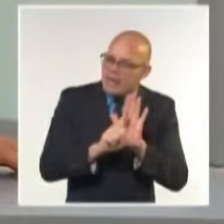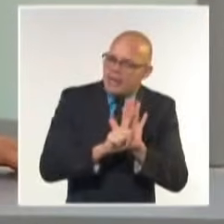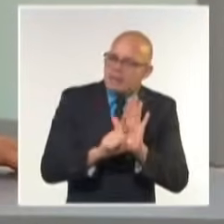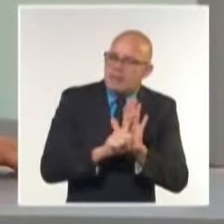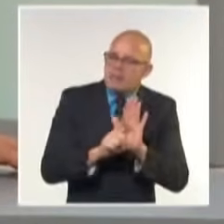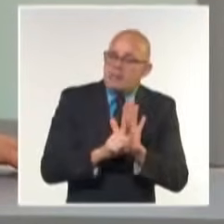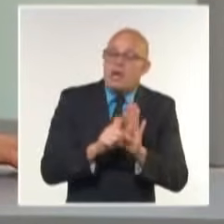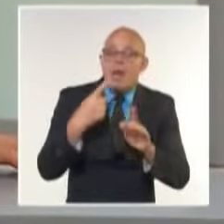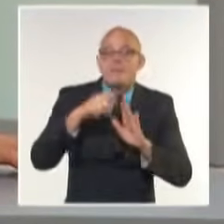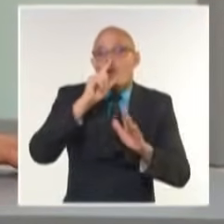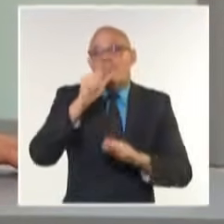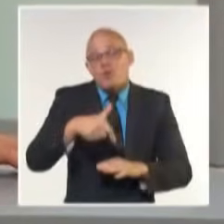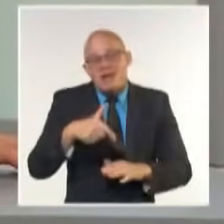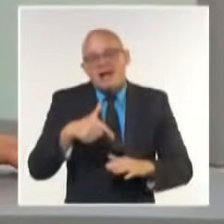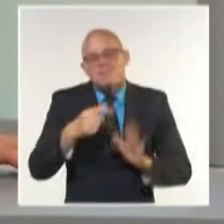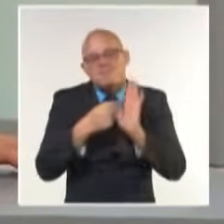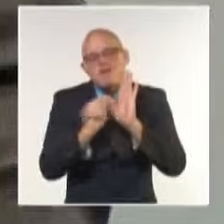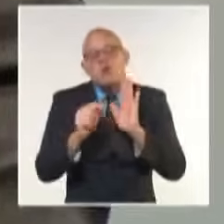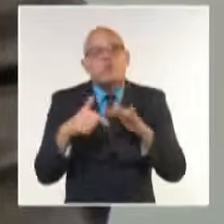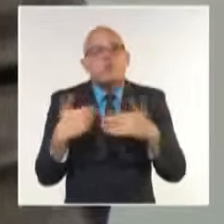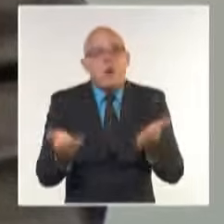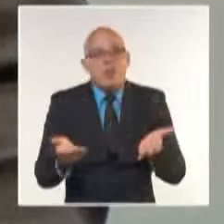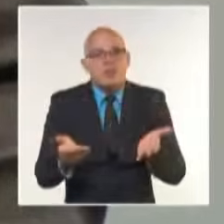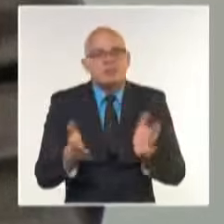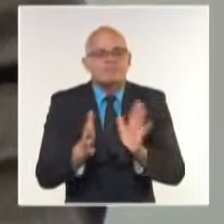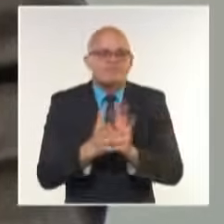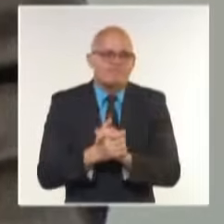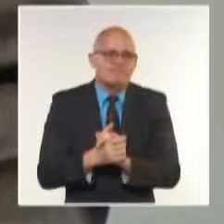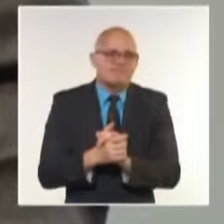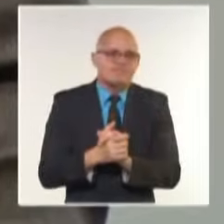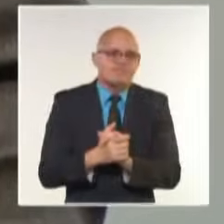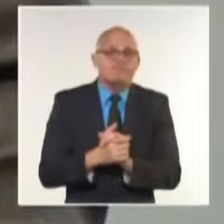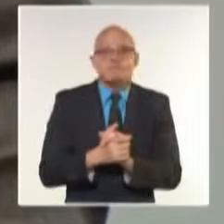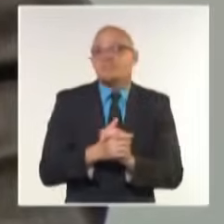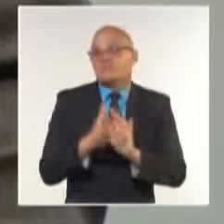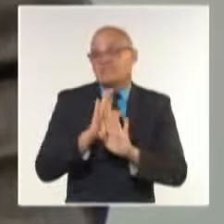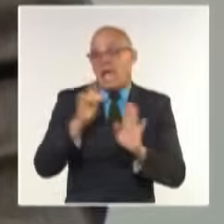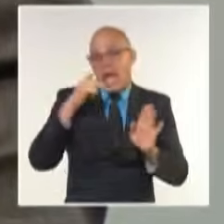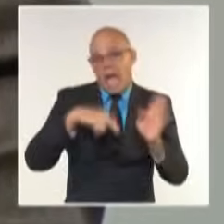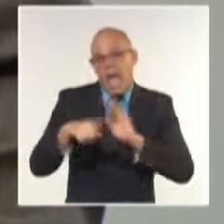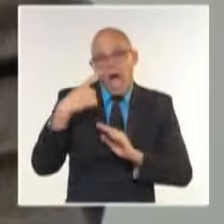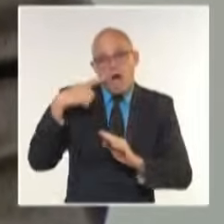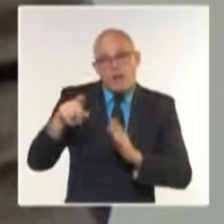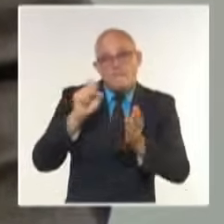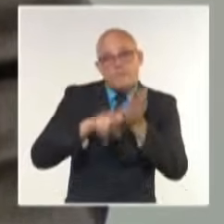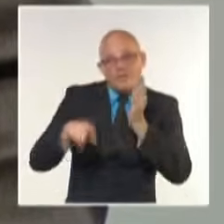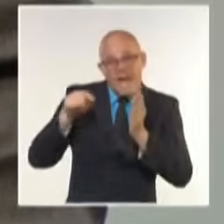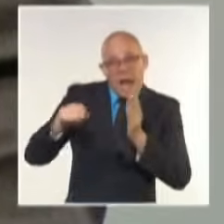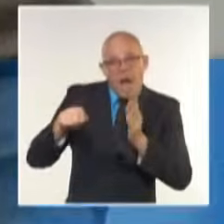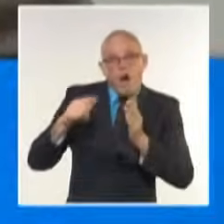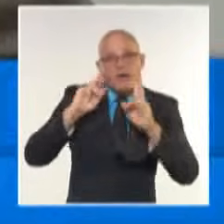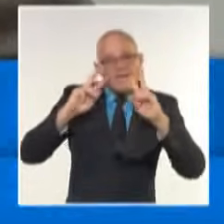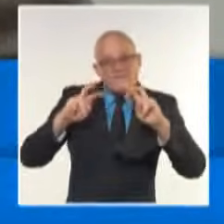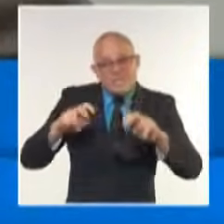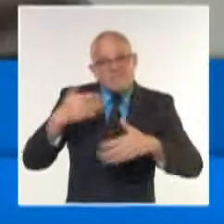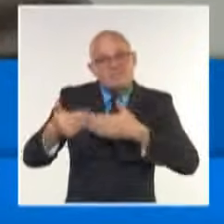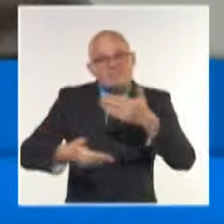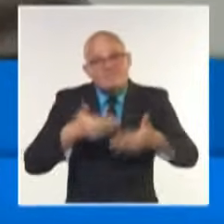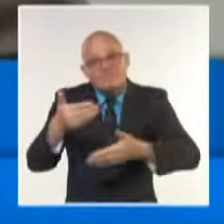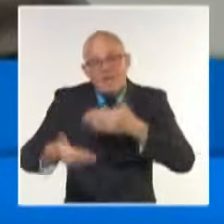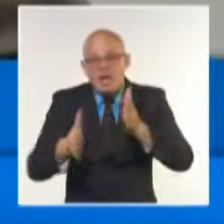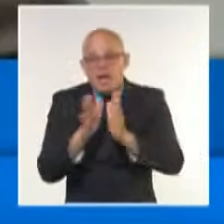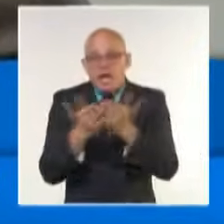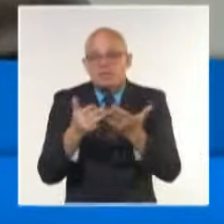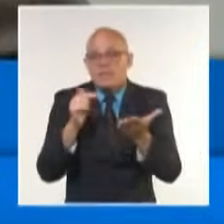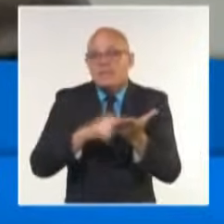ocurrió ¿Qué eso. fue lo que ocurrió exactamente? Realmente, esto es un proceso hoy que se tramita por la Unidad Provincial de Investigación Criminal, el expediente 118, un proceso que está